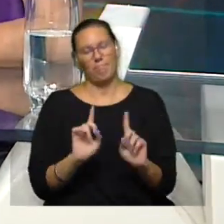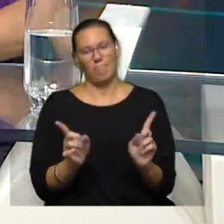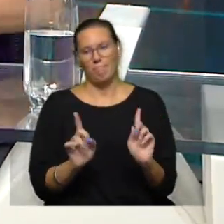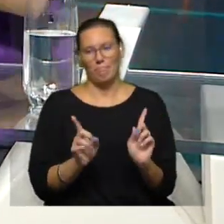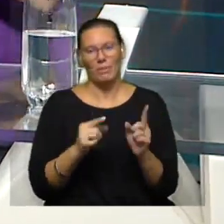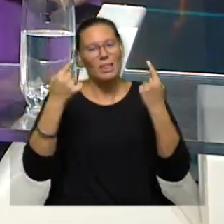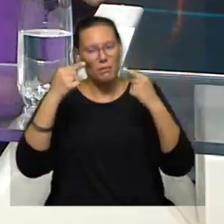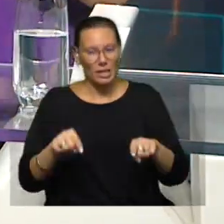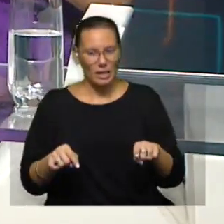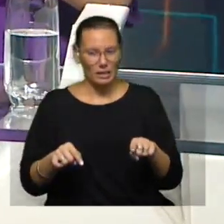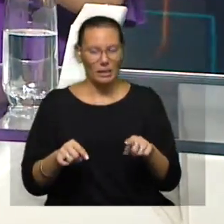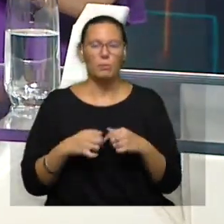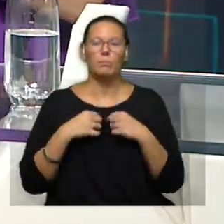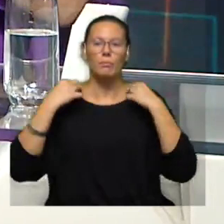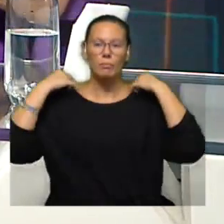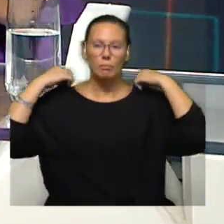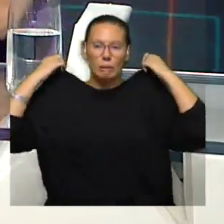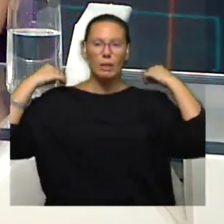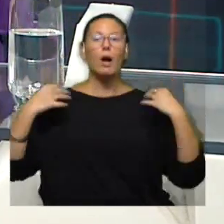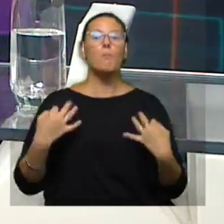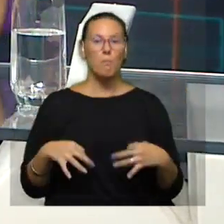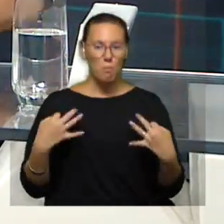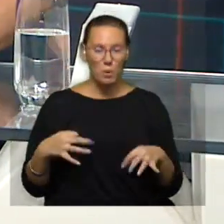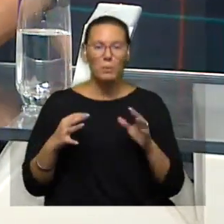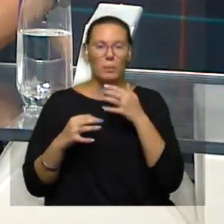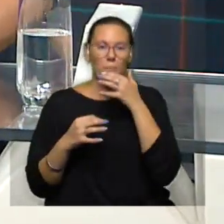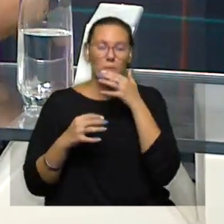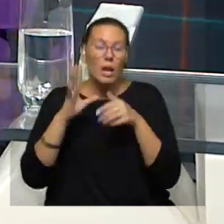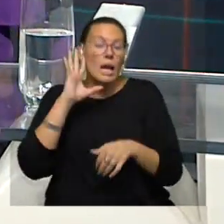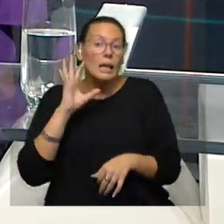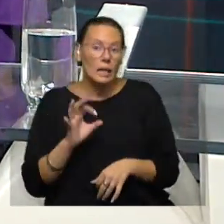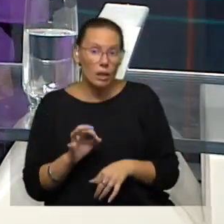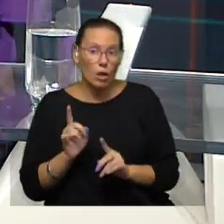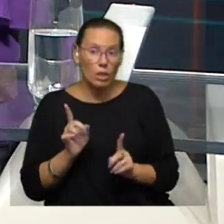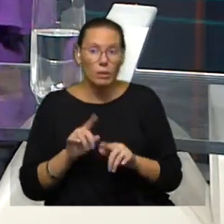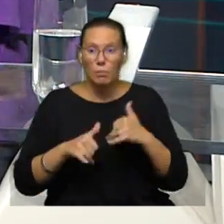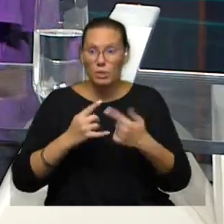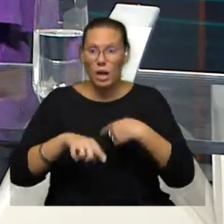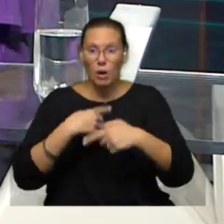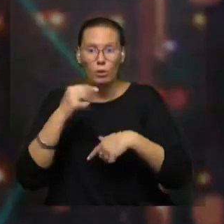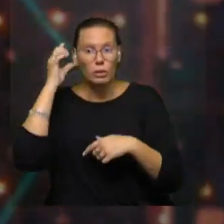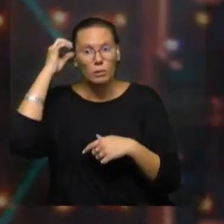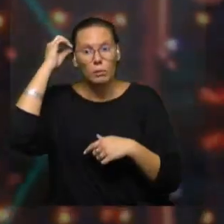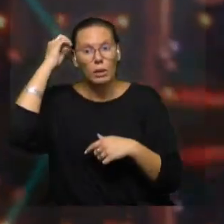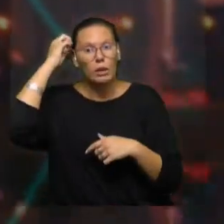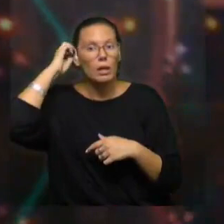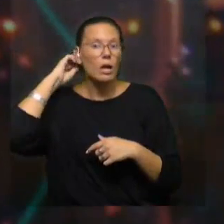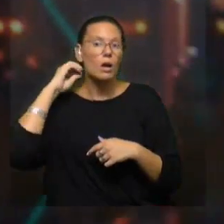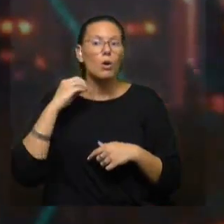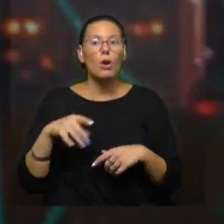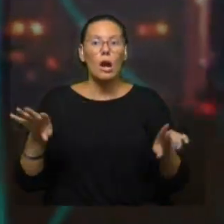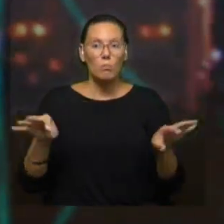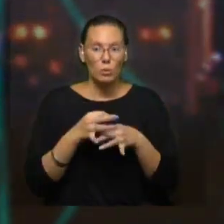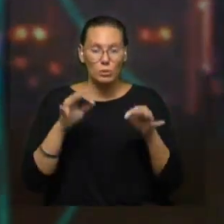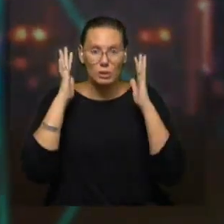es. Nada más. Básicamente eso. Está muy bien. Yo creo que deberíamos ya continuar con la música, ya que tenemos este espíritu